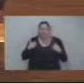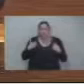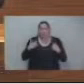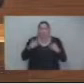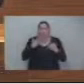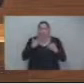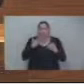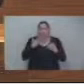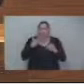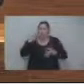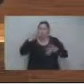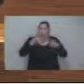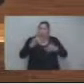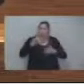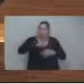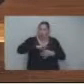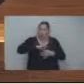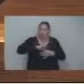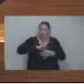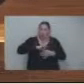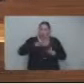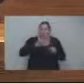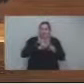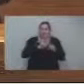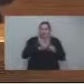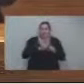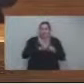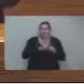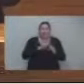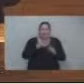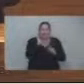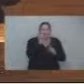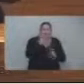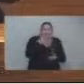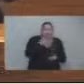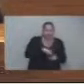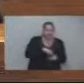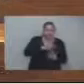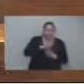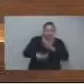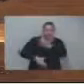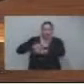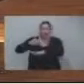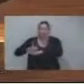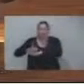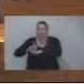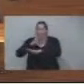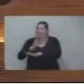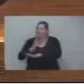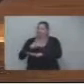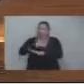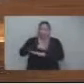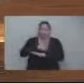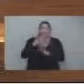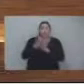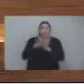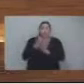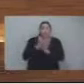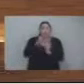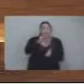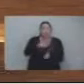instancia. De manera que, dichas las cosas así, podemos estar en condiciones de hablar a los ciudadanos con